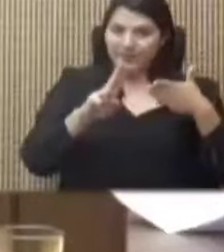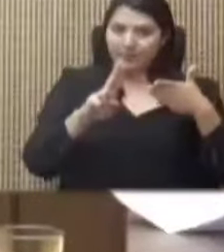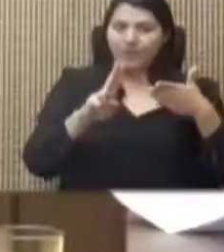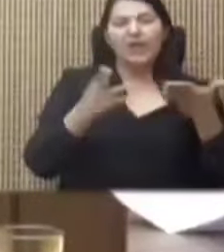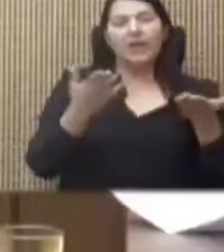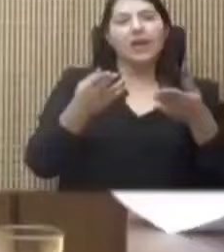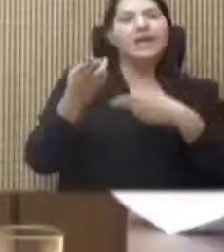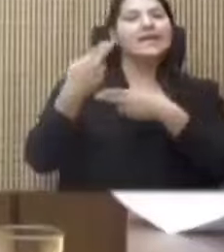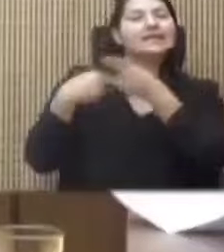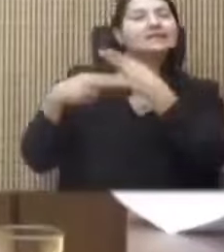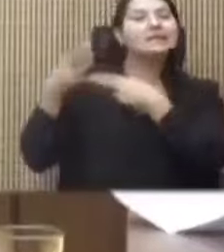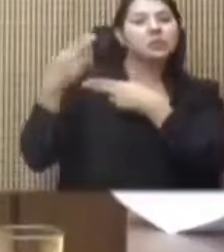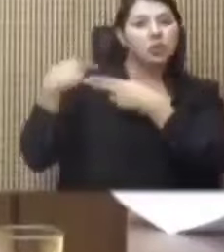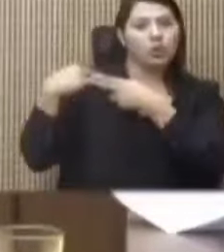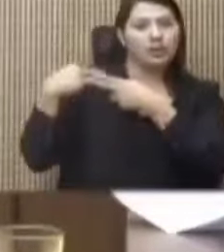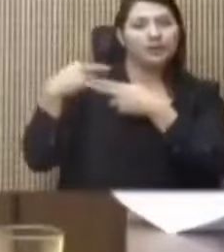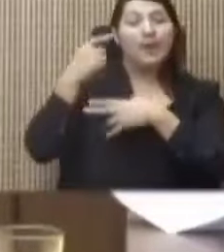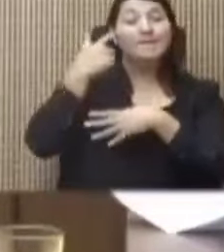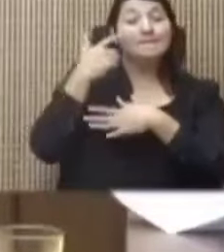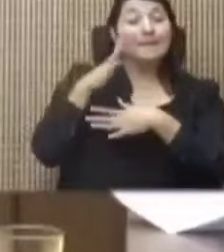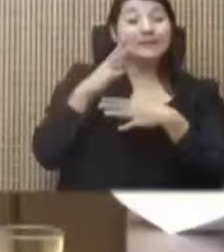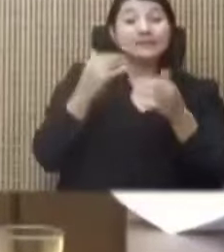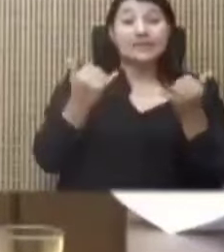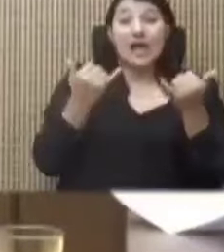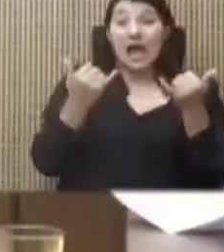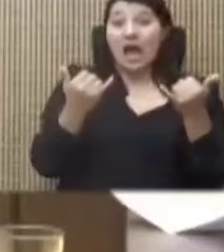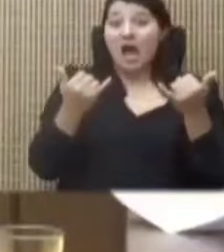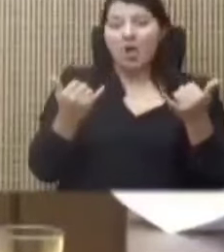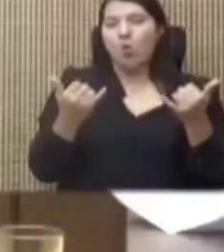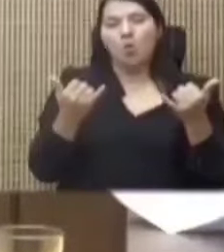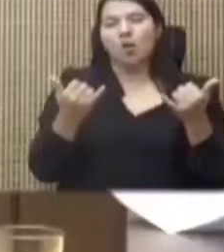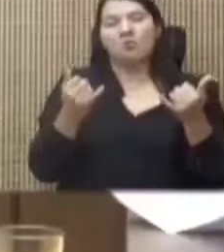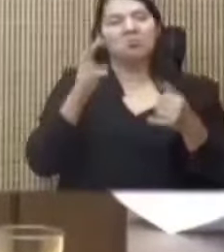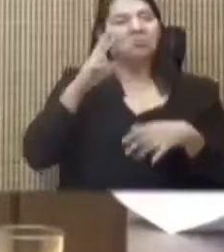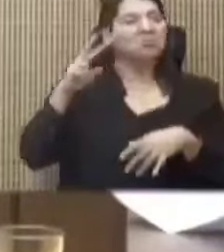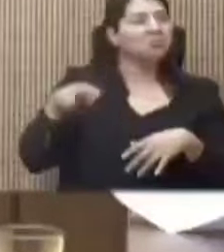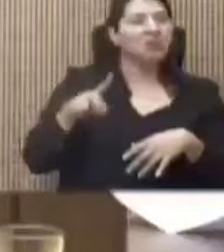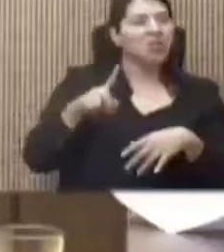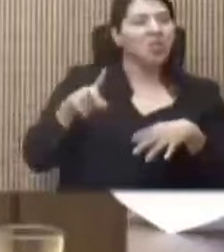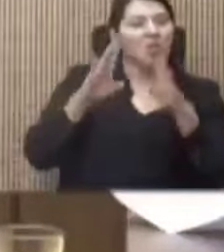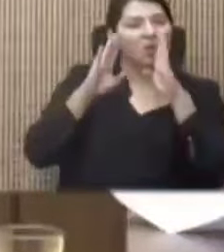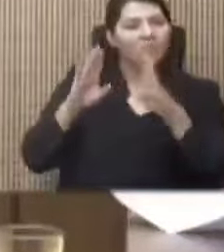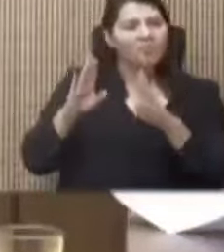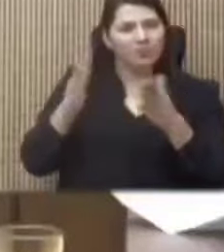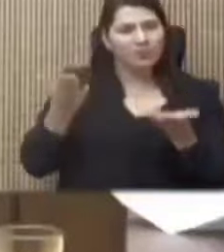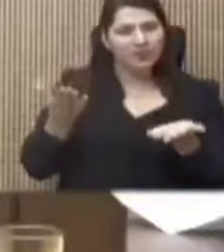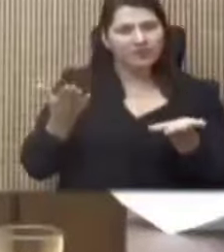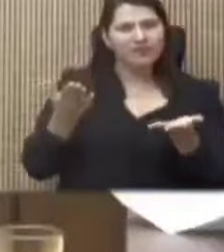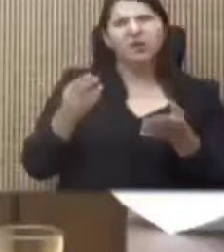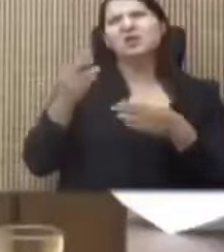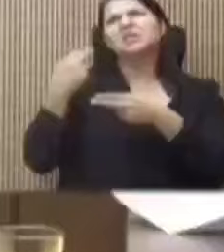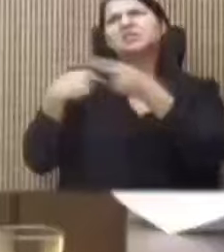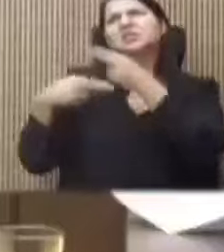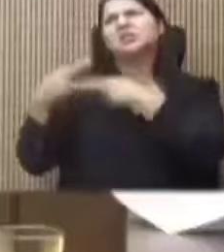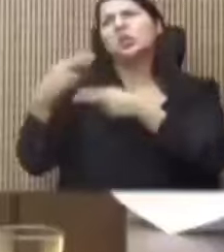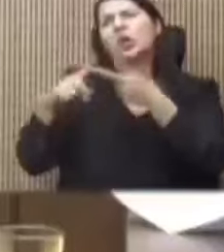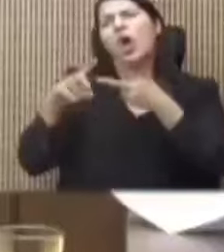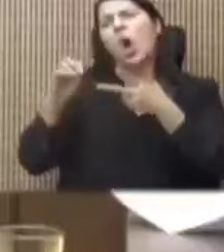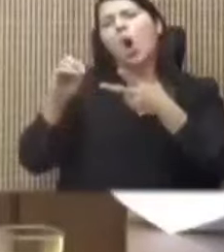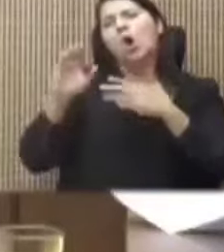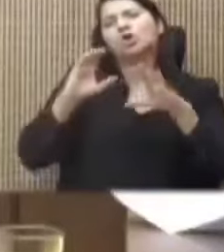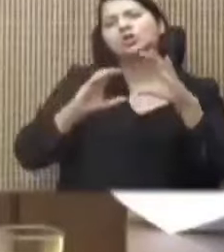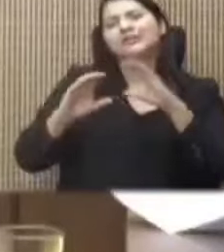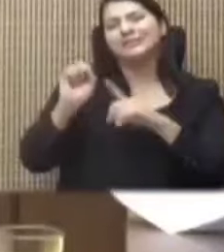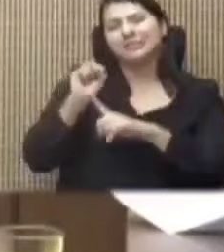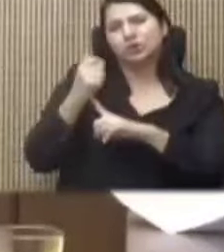todavía, o más bien, parece que ahora en la actualidad no se le está dando la importancia que merece, historia u otras ciencias sociales, o las humanidades, o las